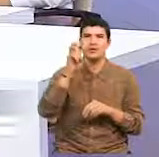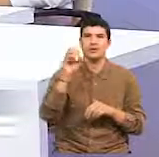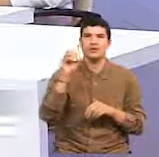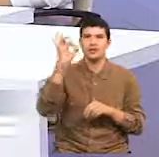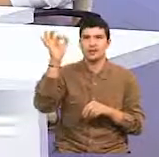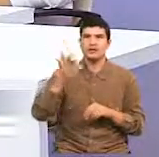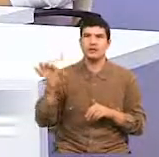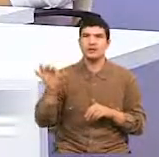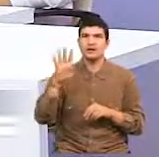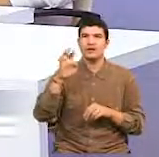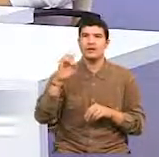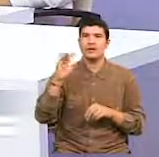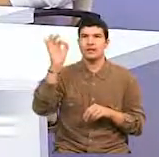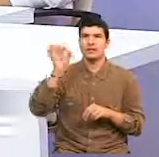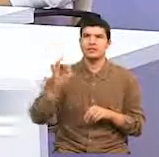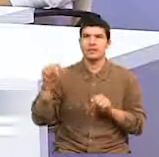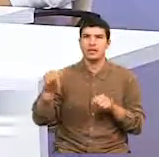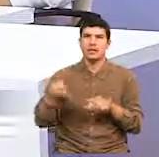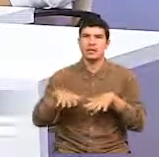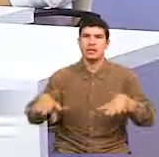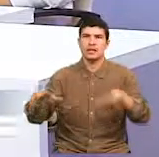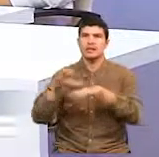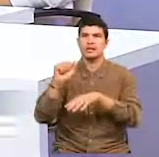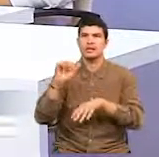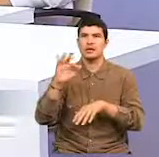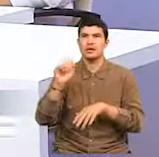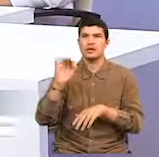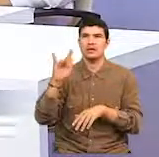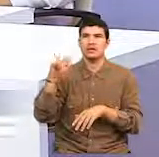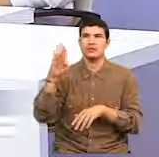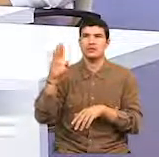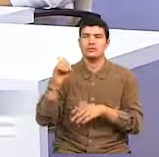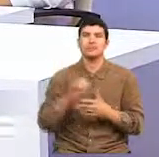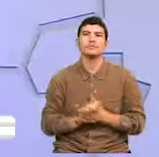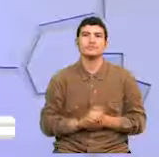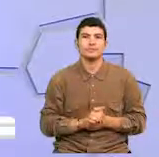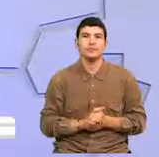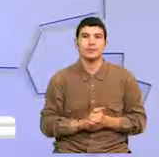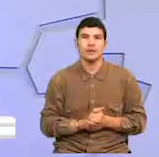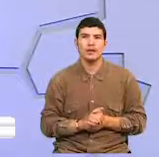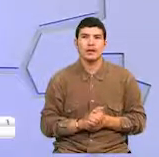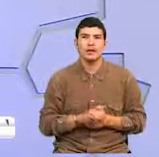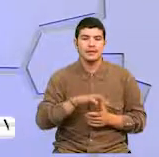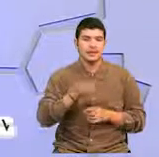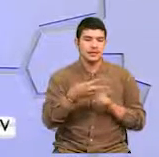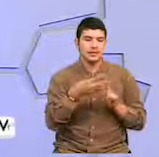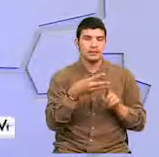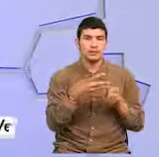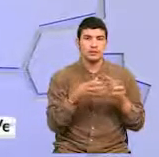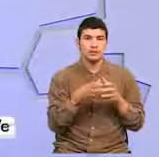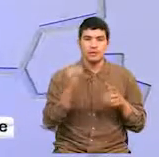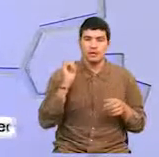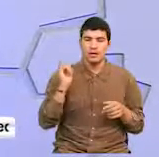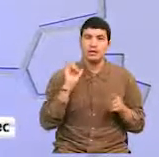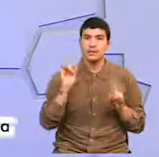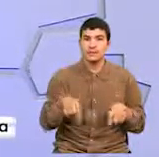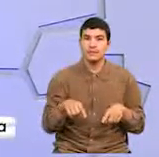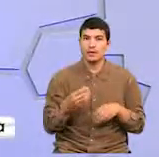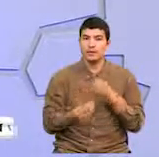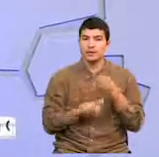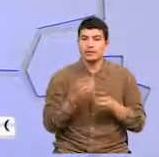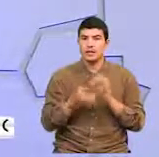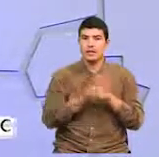el 90% de los problemas en el Catatumbo. Para nadie es un secreto que la 30ª Brigada del Ejército también desarrolla, primero, que su base